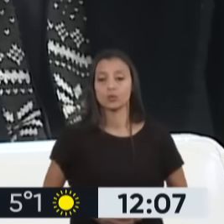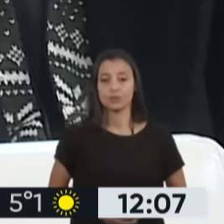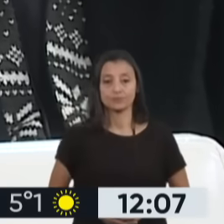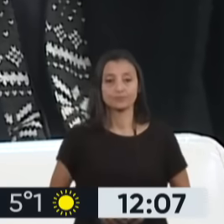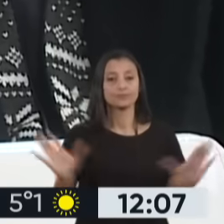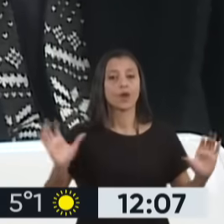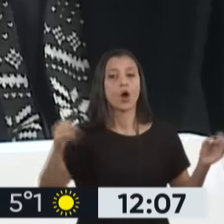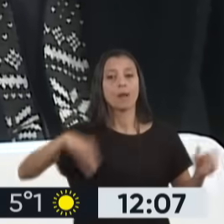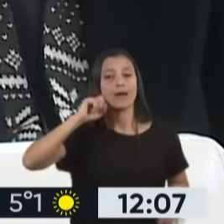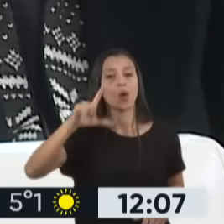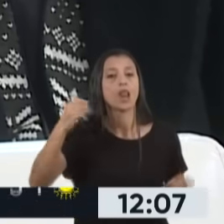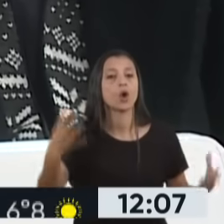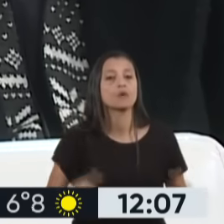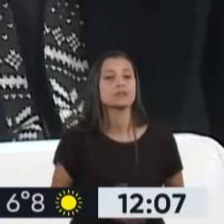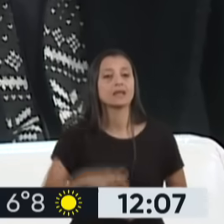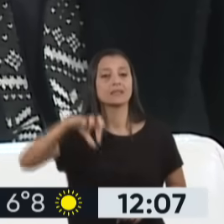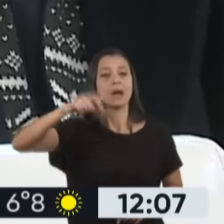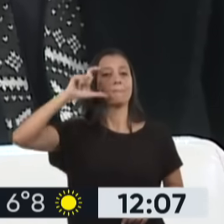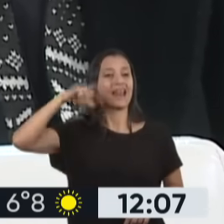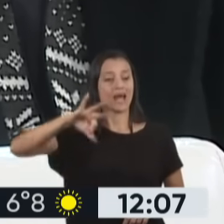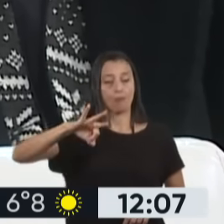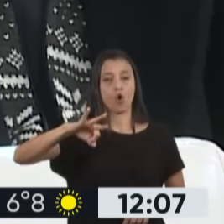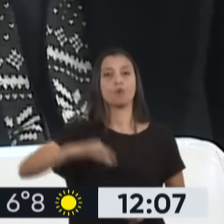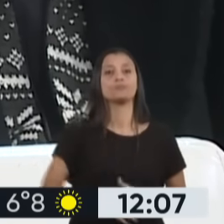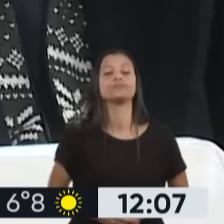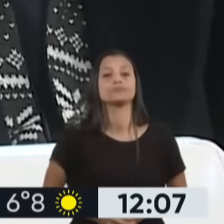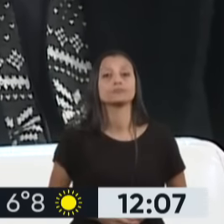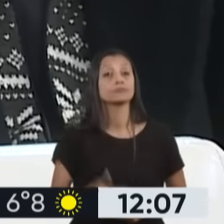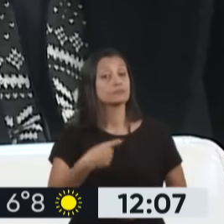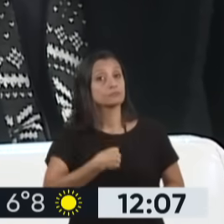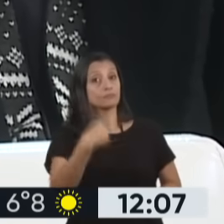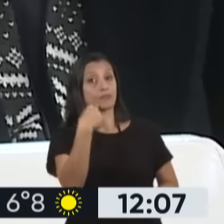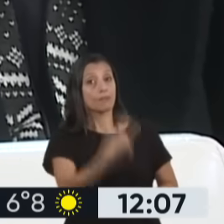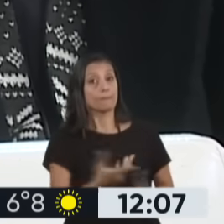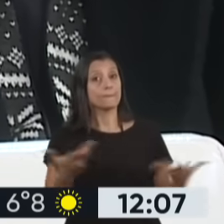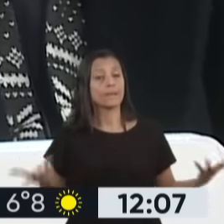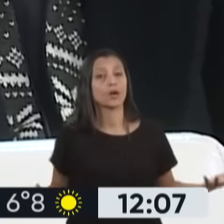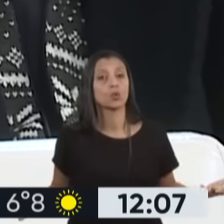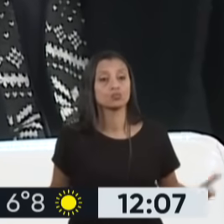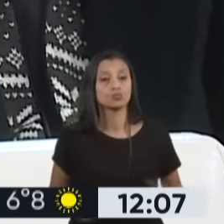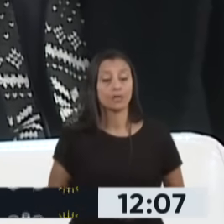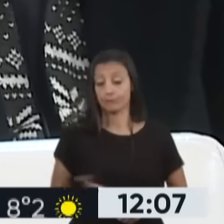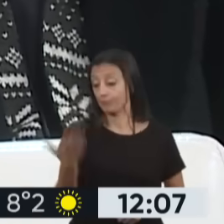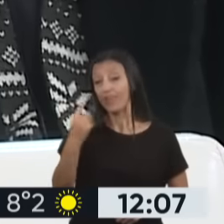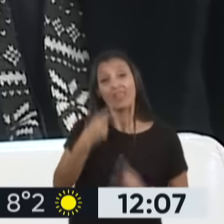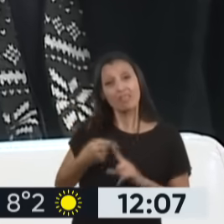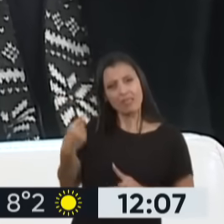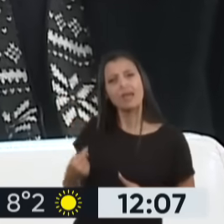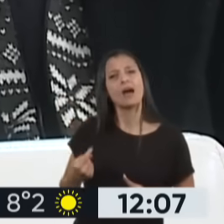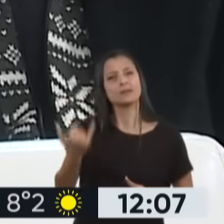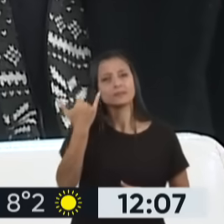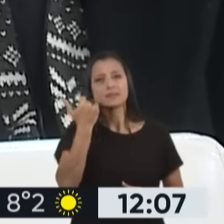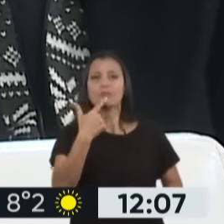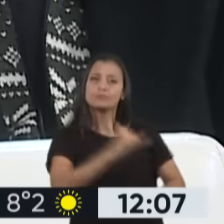Hola Manuel, ¿cómo estás? Nicolás Palermo, para MDZ. Mi consulta tiene que ver con que hace unos días se conoció un registro